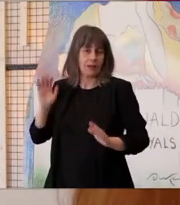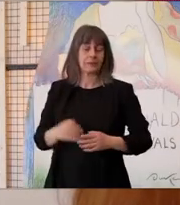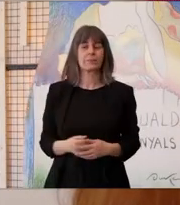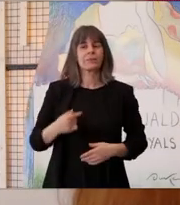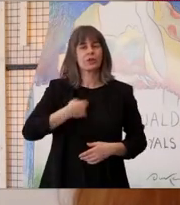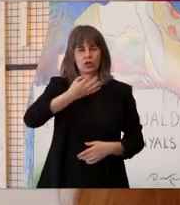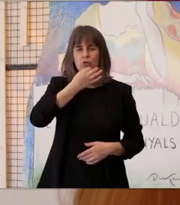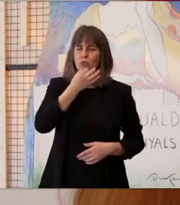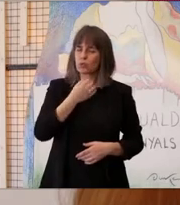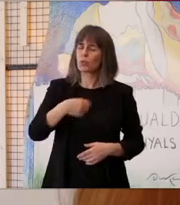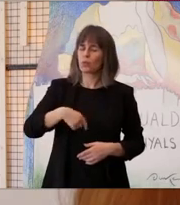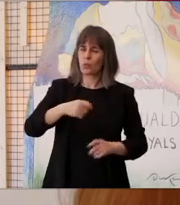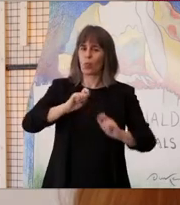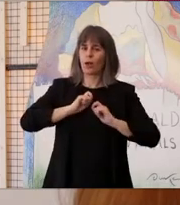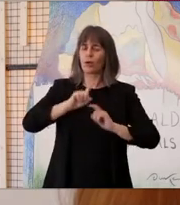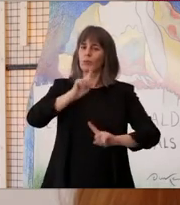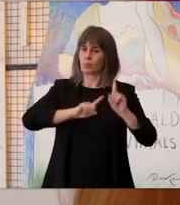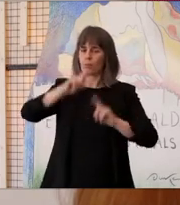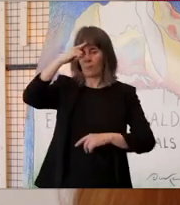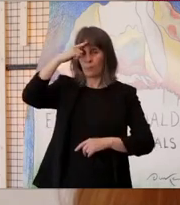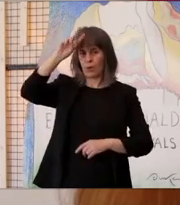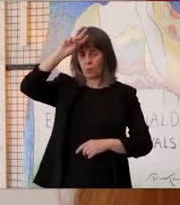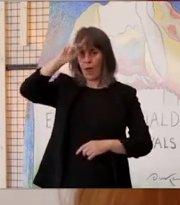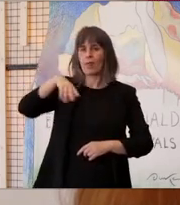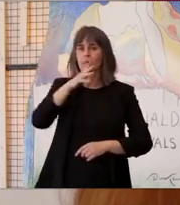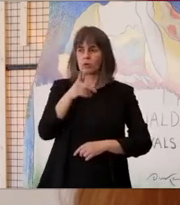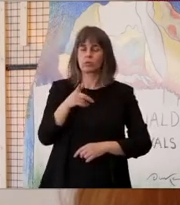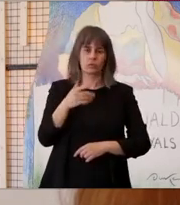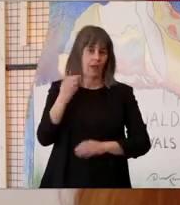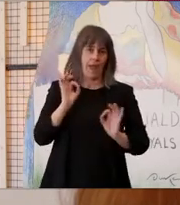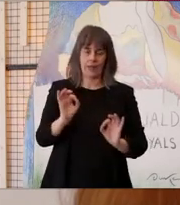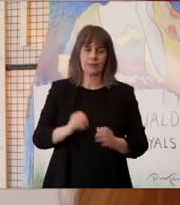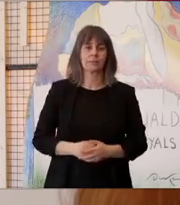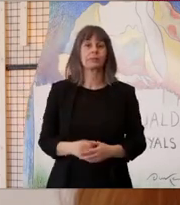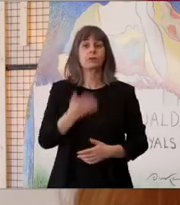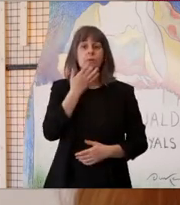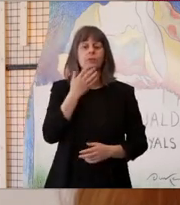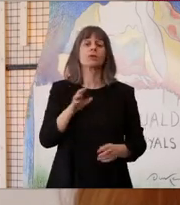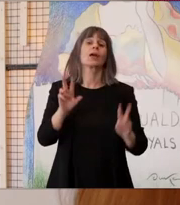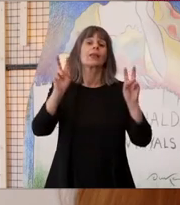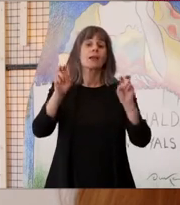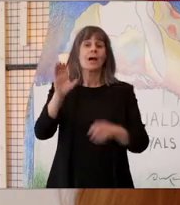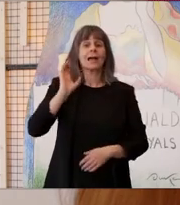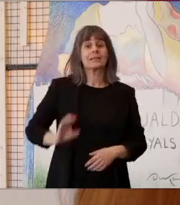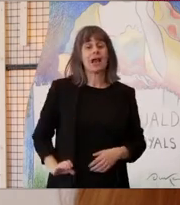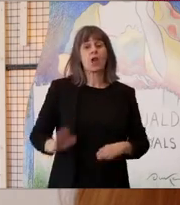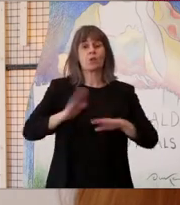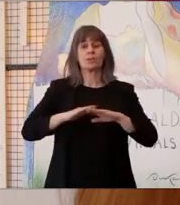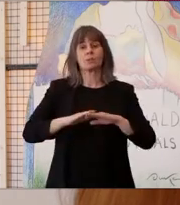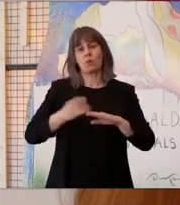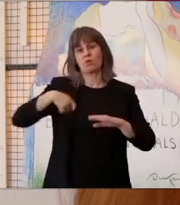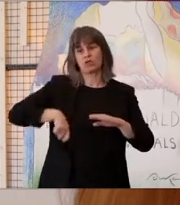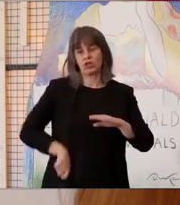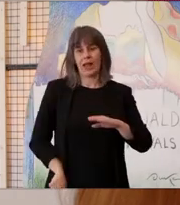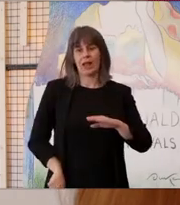se está instaurando mucho por ejemplo que subir el salario mínimo interprofesional es una política de igualdad no